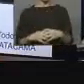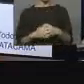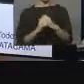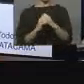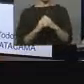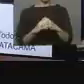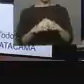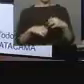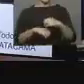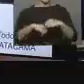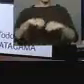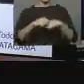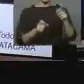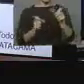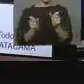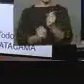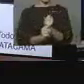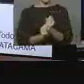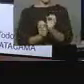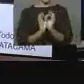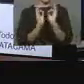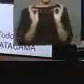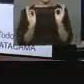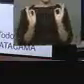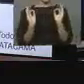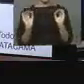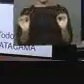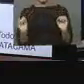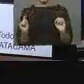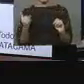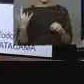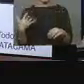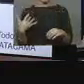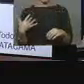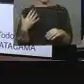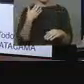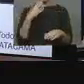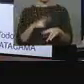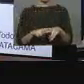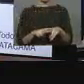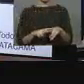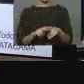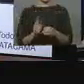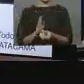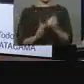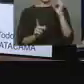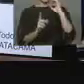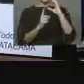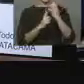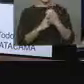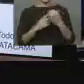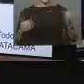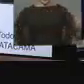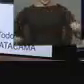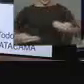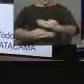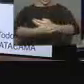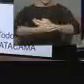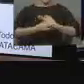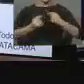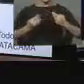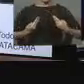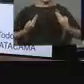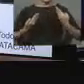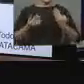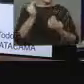de su infraestructura y personal, especialmente a nivel primario, como a la implementación de una nueva cultura de acogida y trato a las